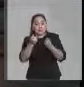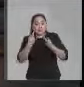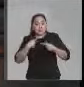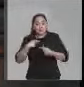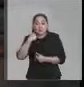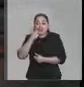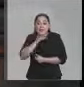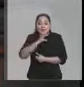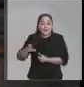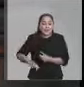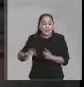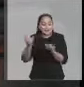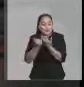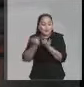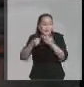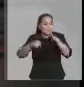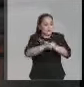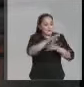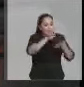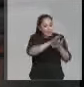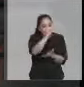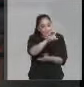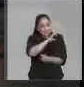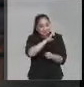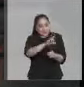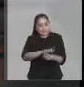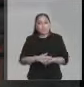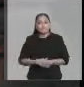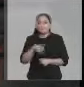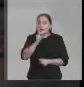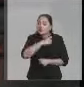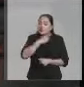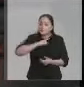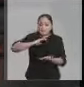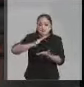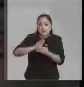candidatos. Pero tenemos que ponerle un fin a la impunidad.